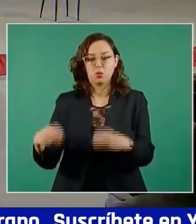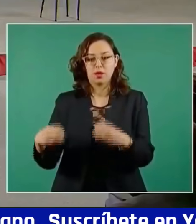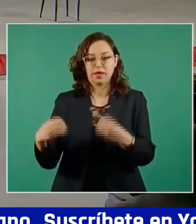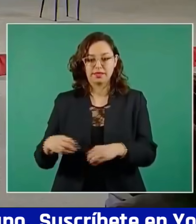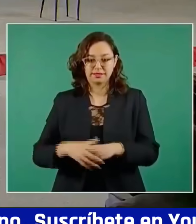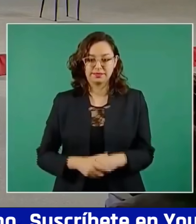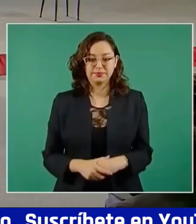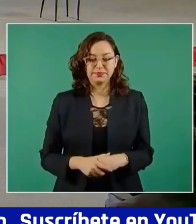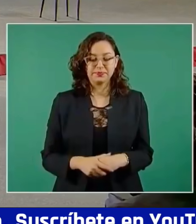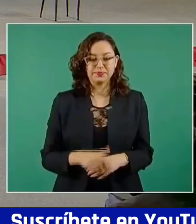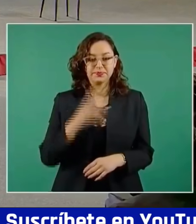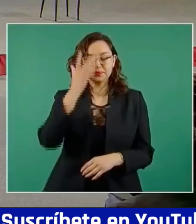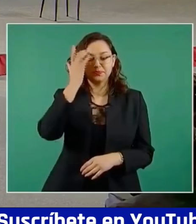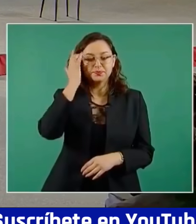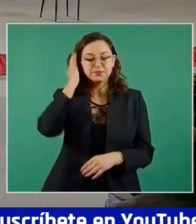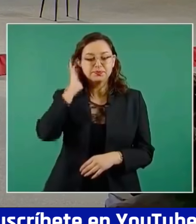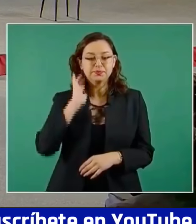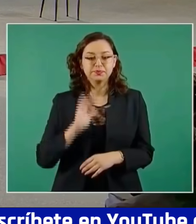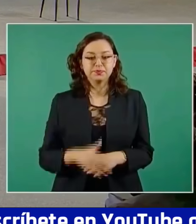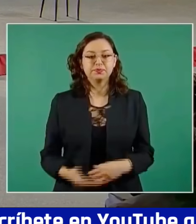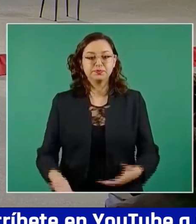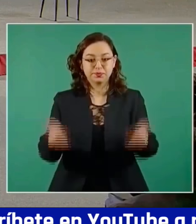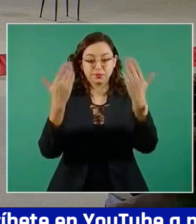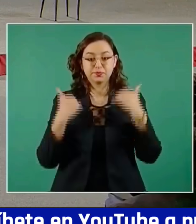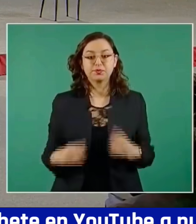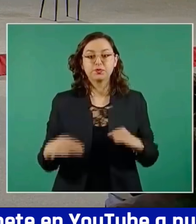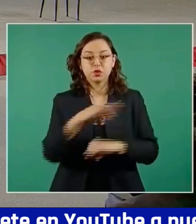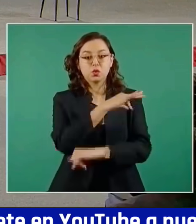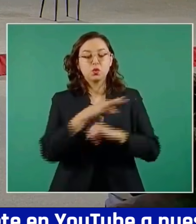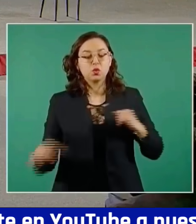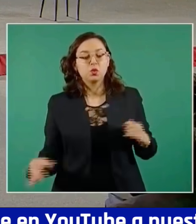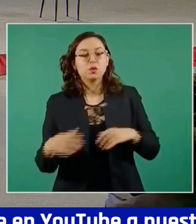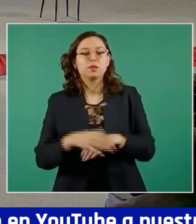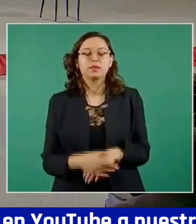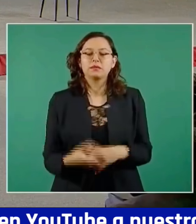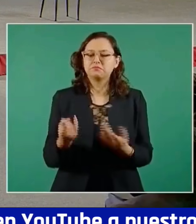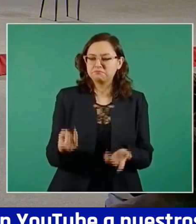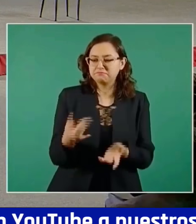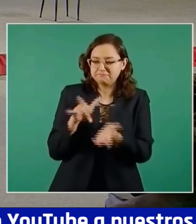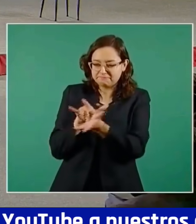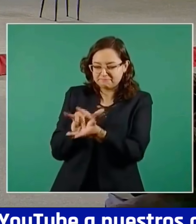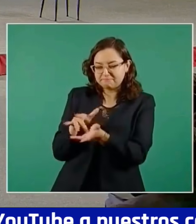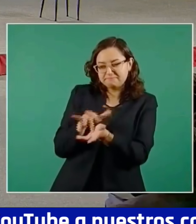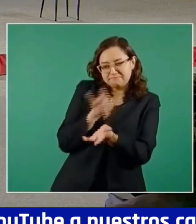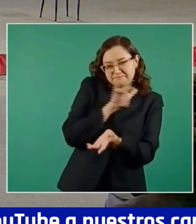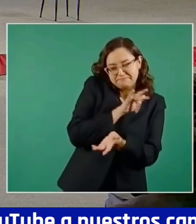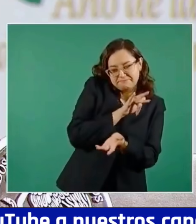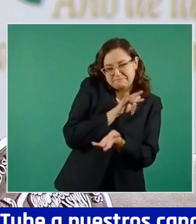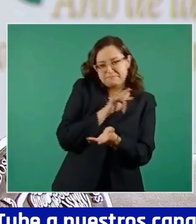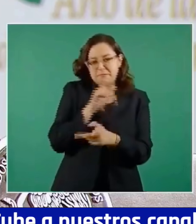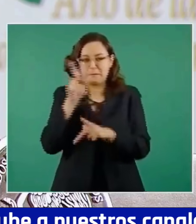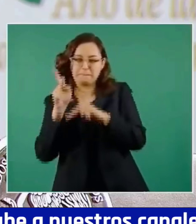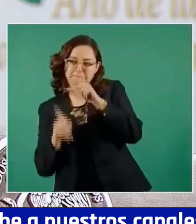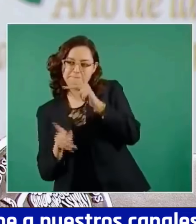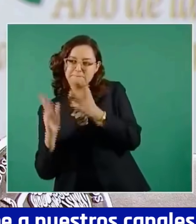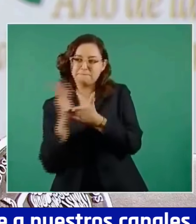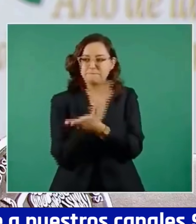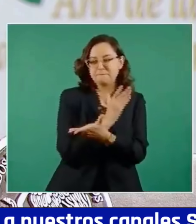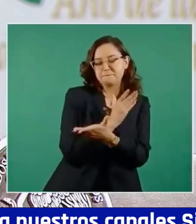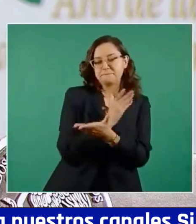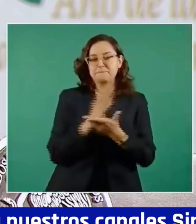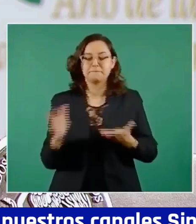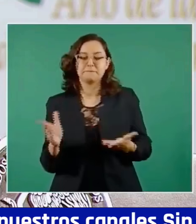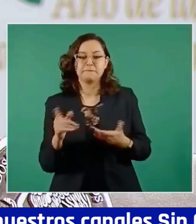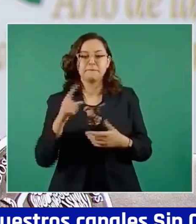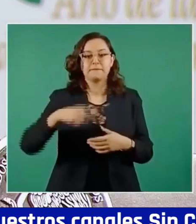En la última nota dice, medios toman unos datos y omiten otros para concluir que aumentó en 12%